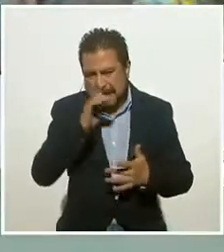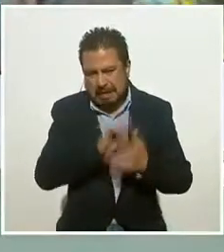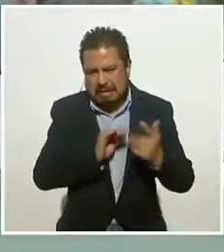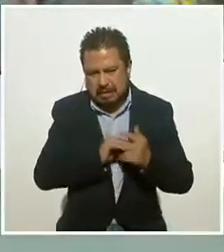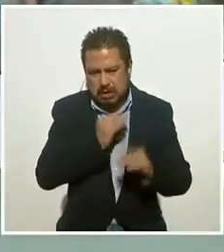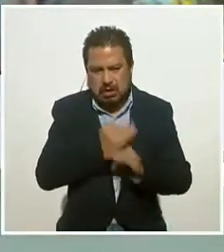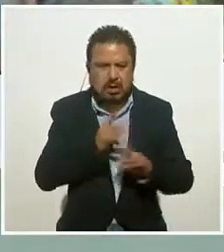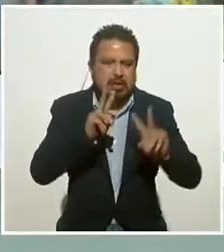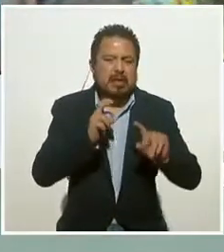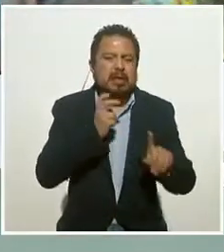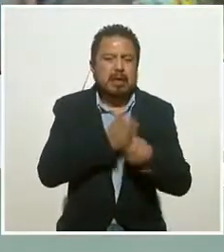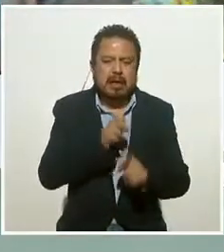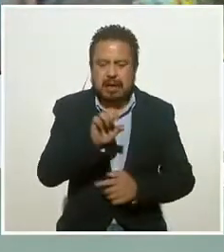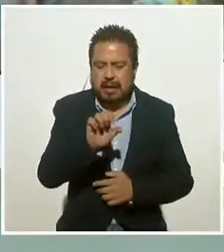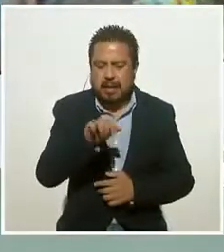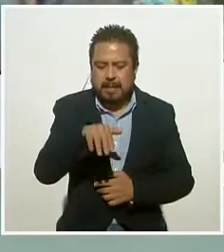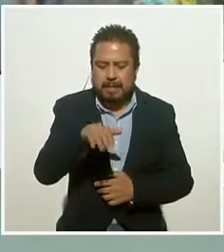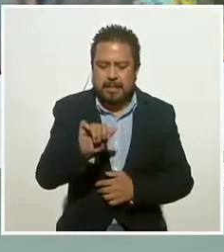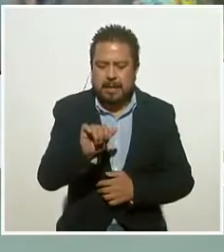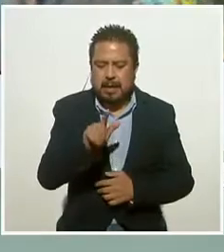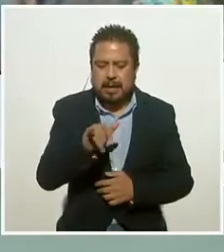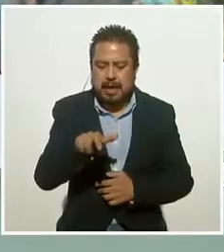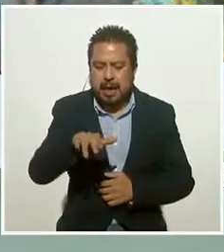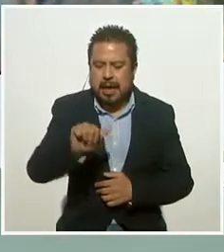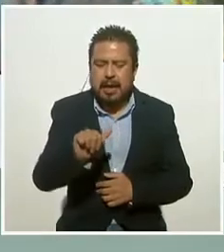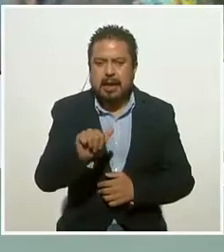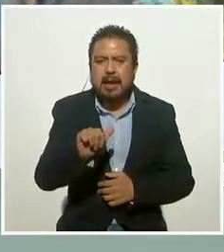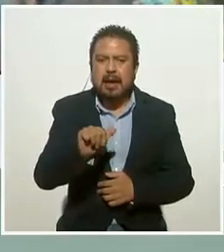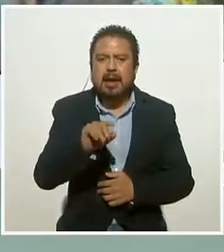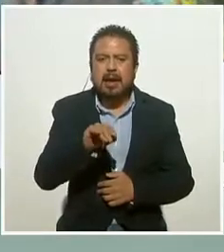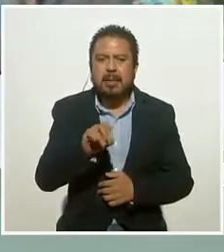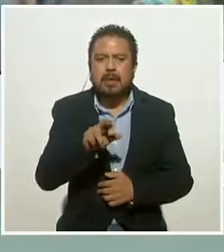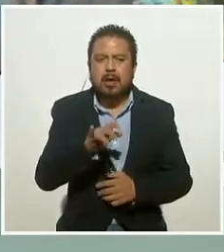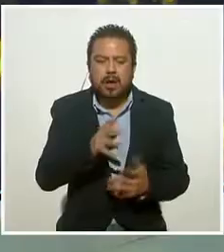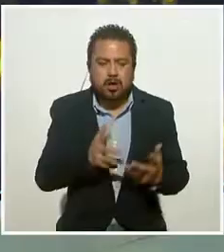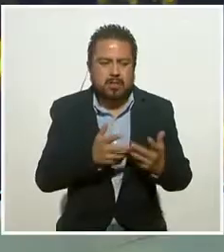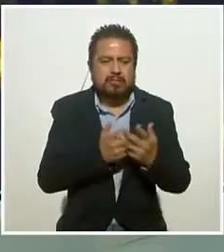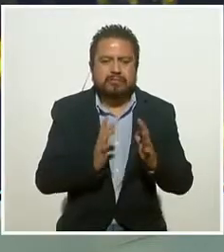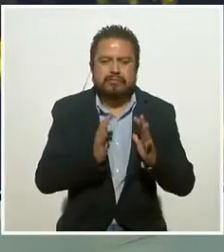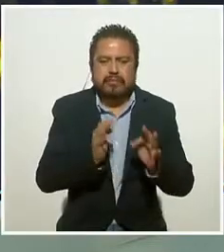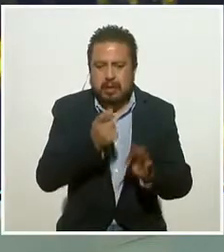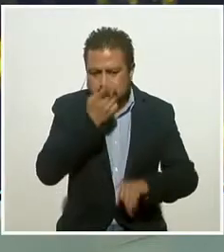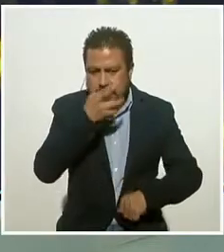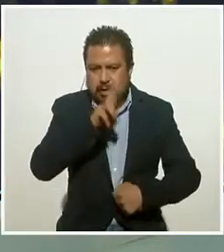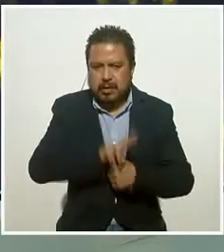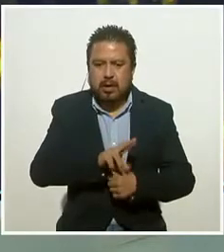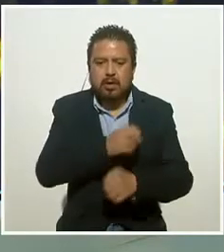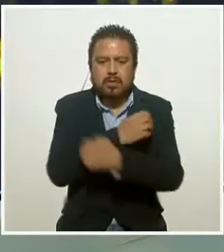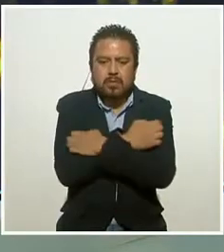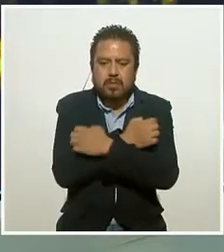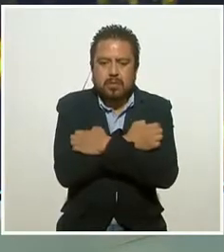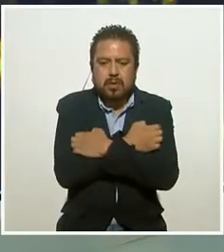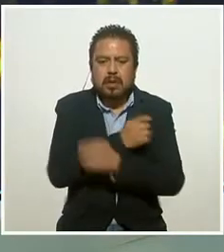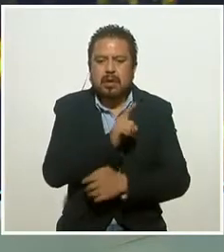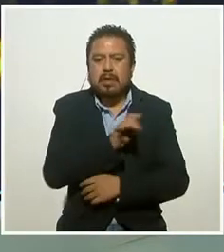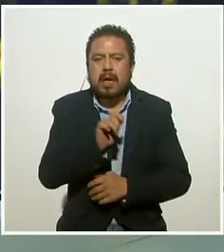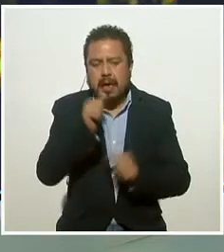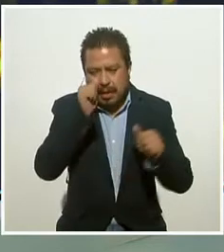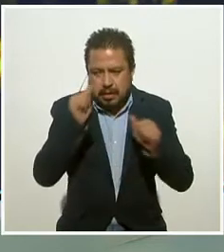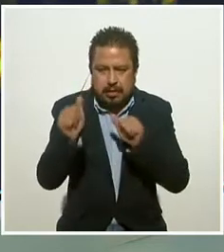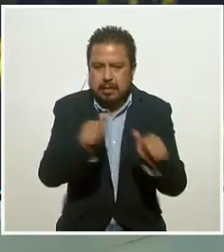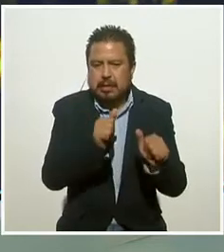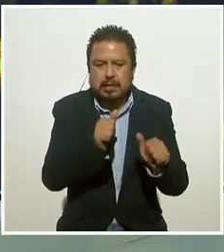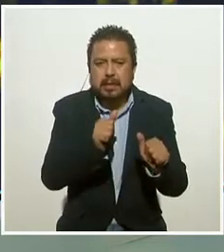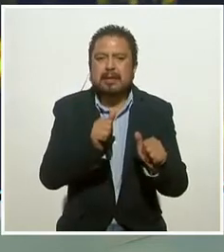el día de hoy a Emiliana Rodríguez Morales. Ella es cofundadora y directora de educación de